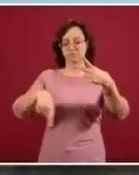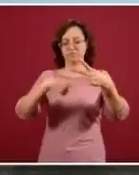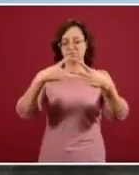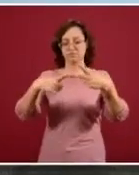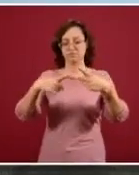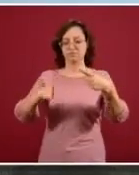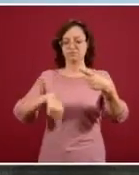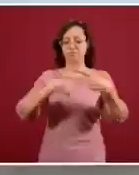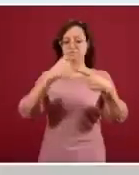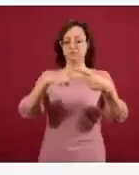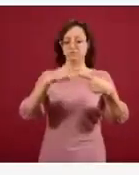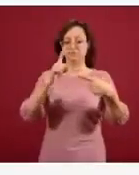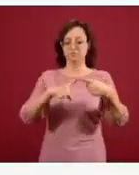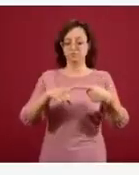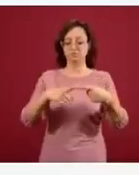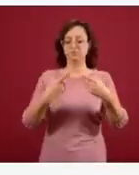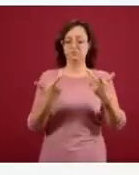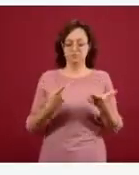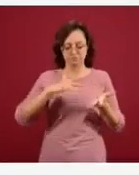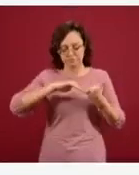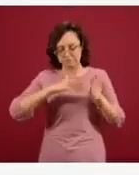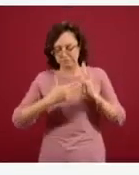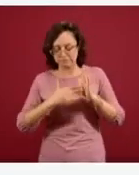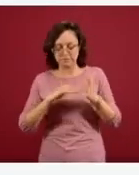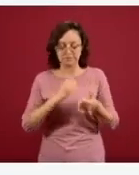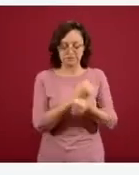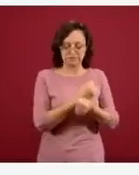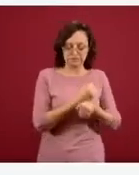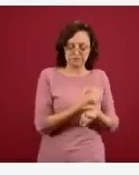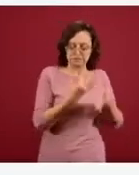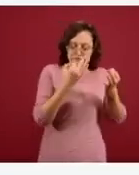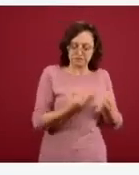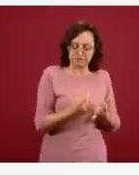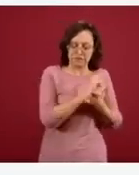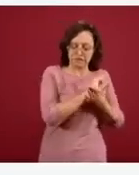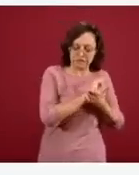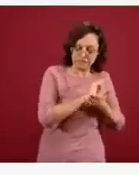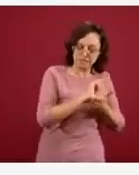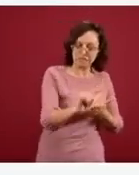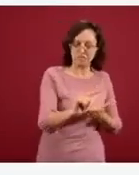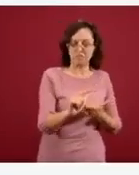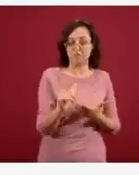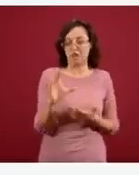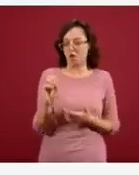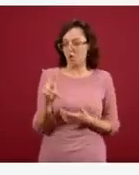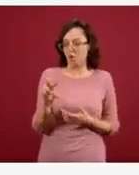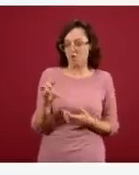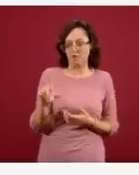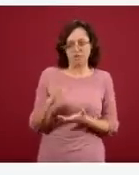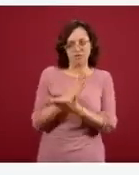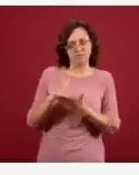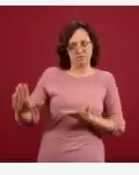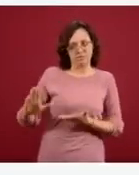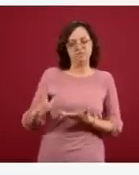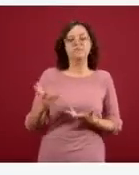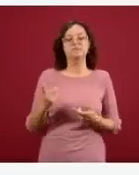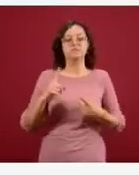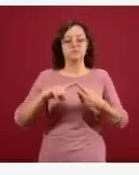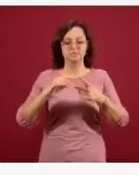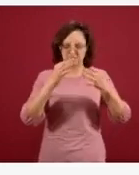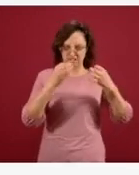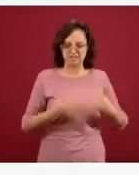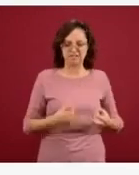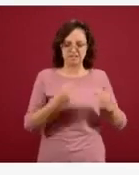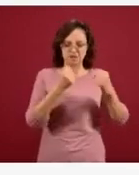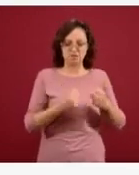la estrategia para el abastecimiento de sangre segura durante la pandemia por COVID-19 y el segundo punto serán